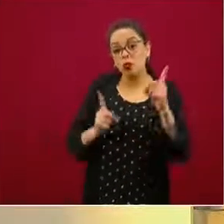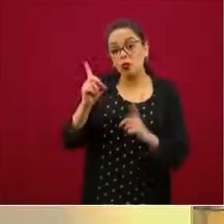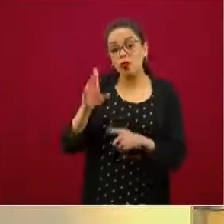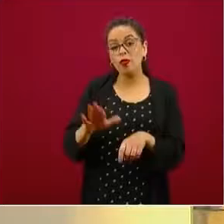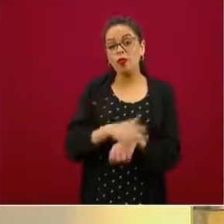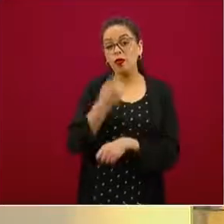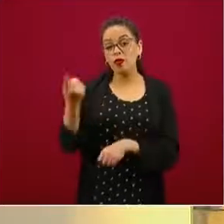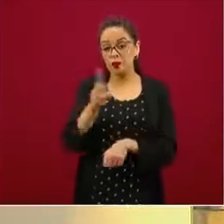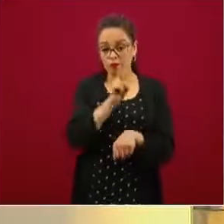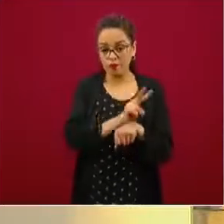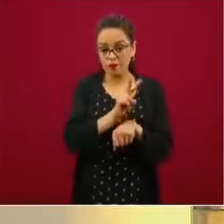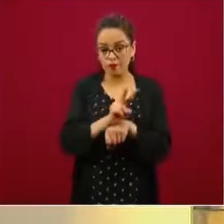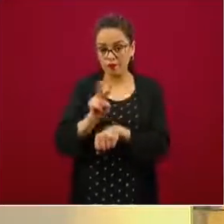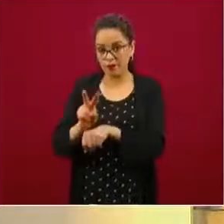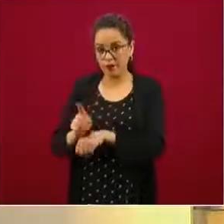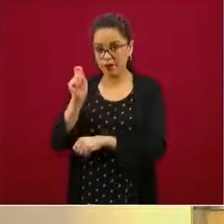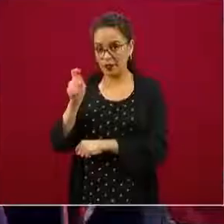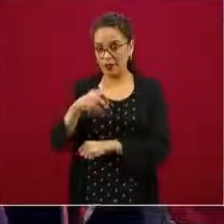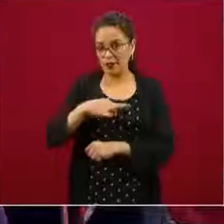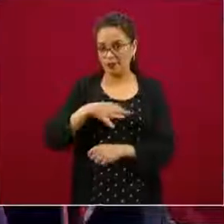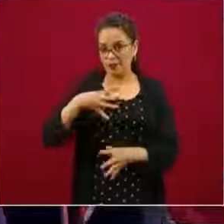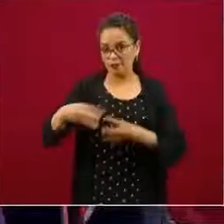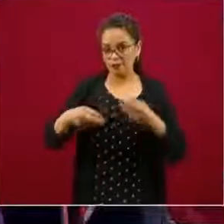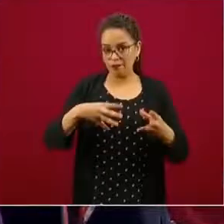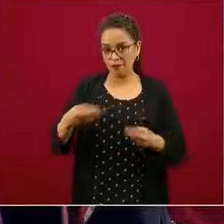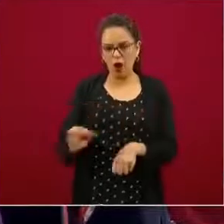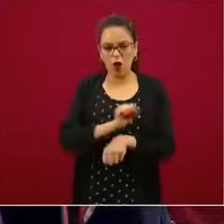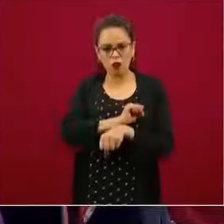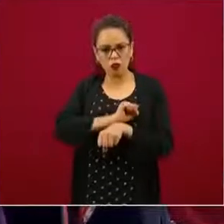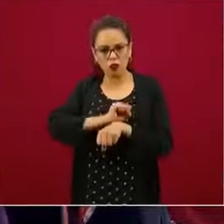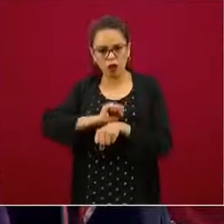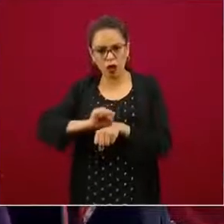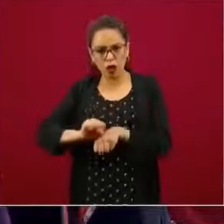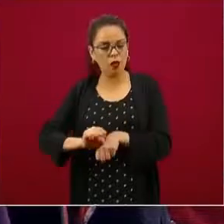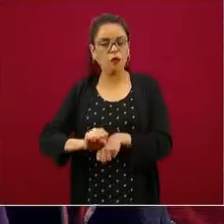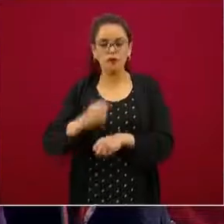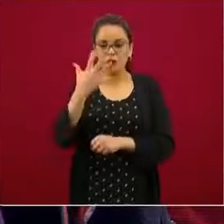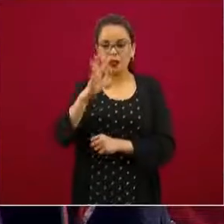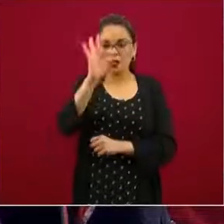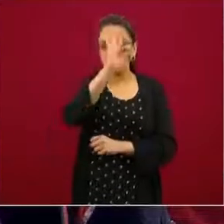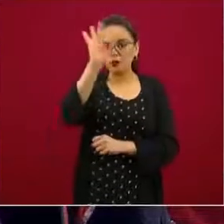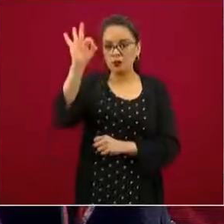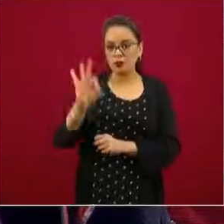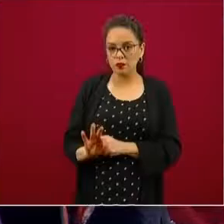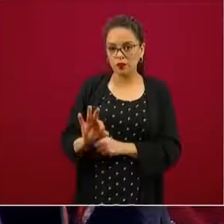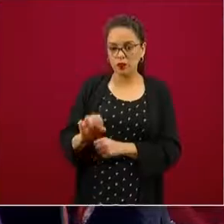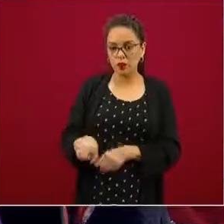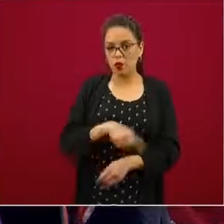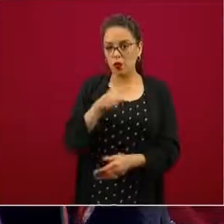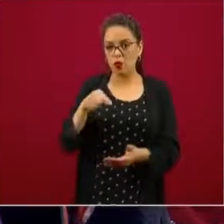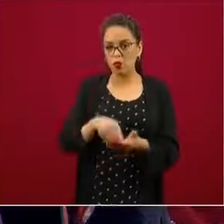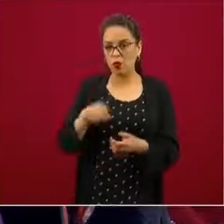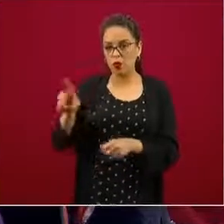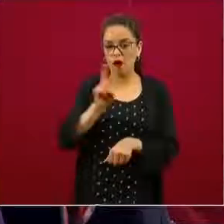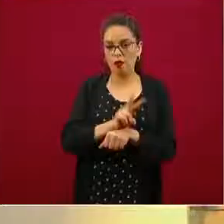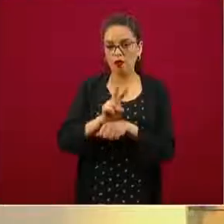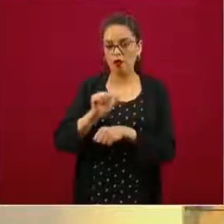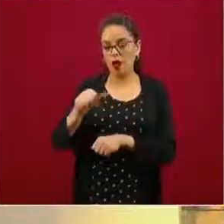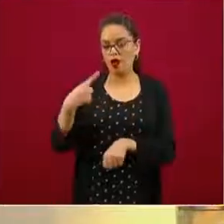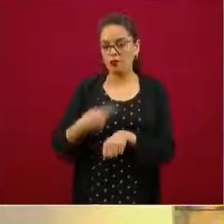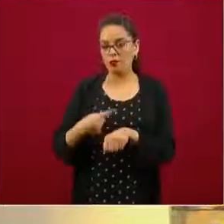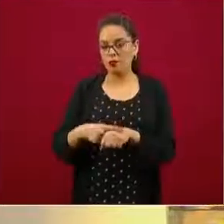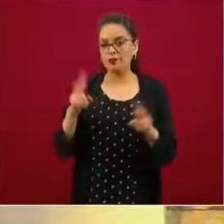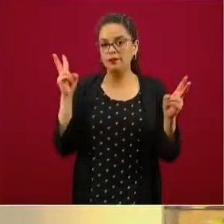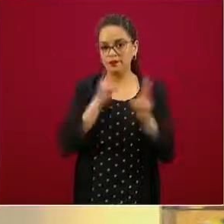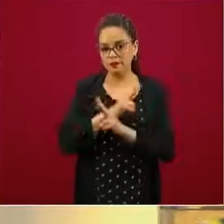de vigilancia epidemiológica, si es un caso leve, se deben realizar pruebas al 10% en las unidades monitoras de enfermedad respiratoria. Si es un